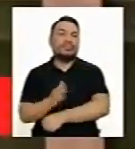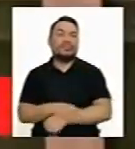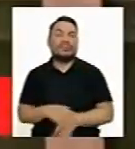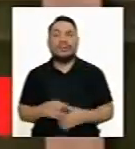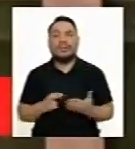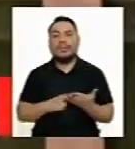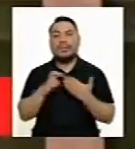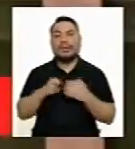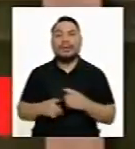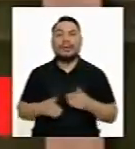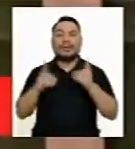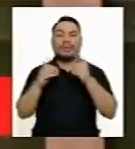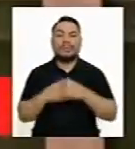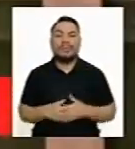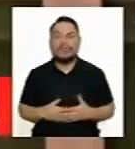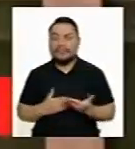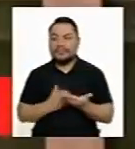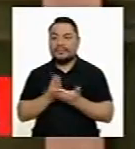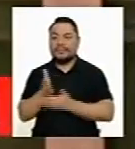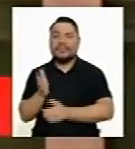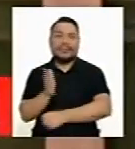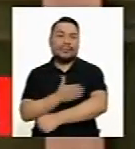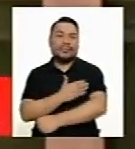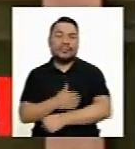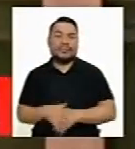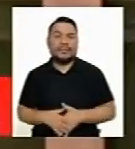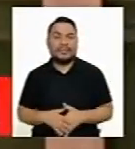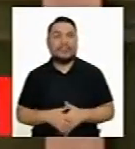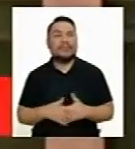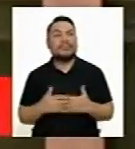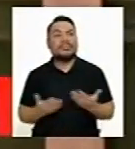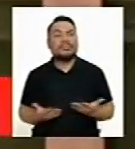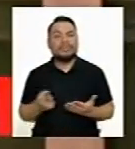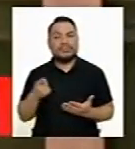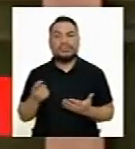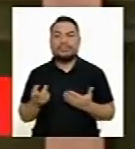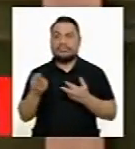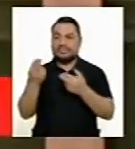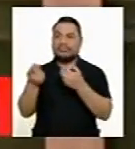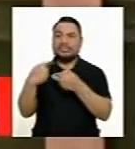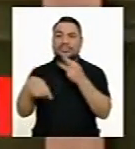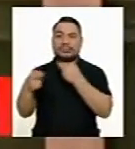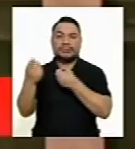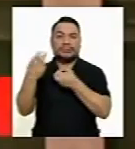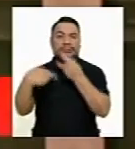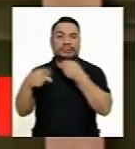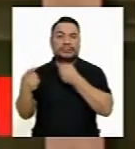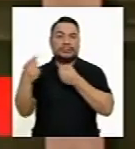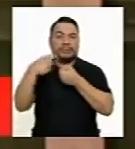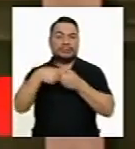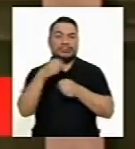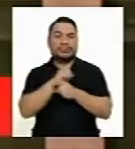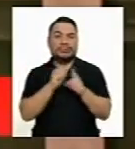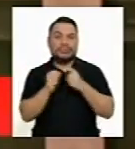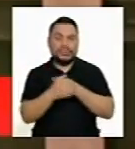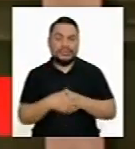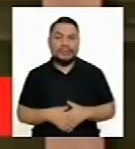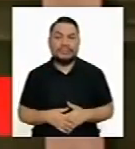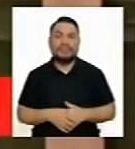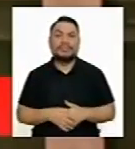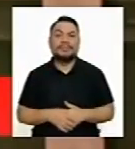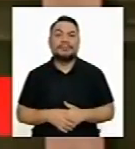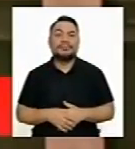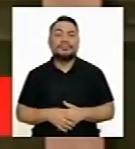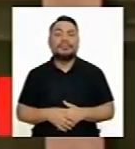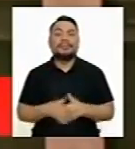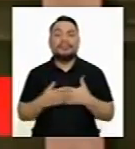educativo a través de la música, justamente para la reinserción social, para la rehabilitación de las personas privadas de libertad.